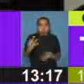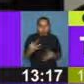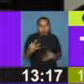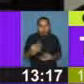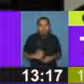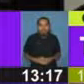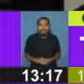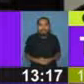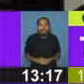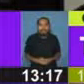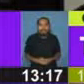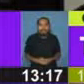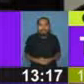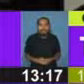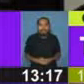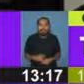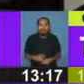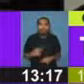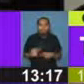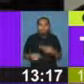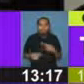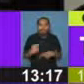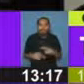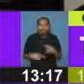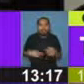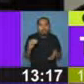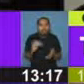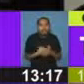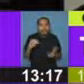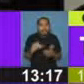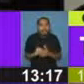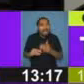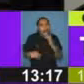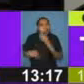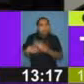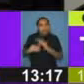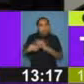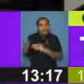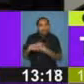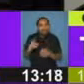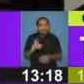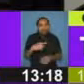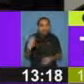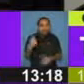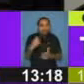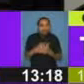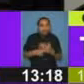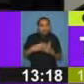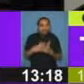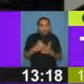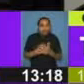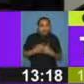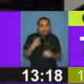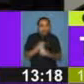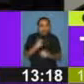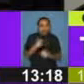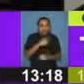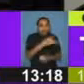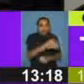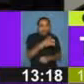también obras de hábitat la verdad que hemos trabajado en cada de la provincia ningún pueblo puede decir que no hemos hecho